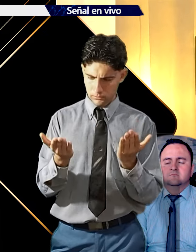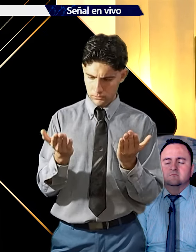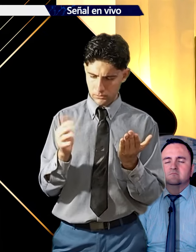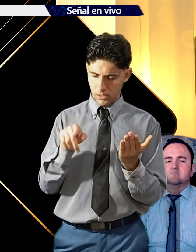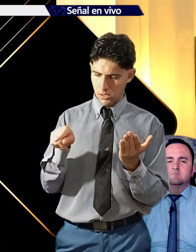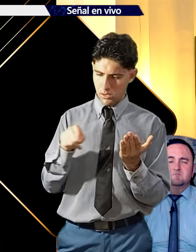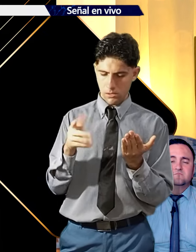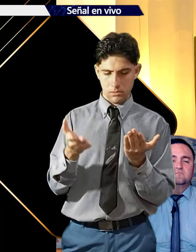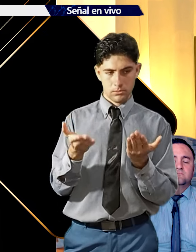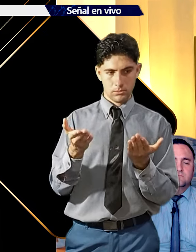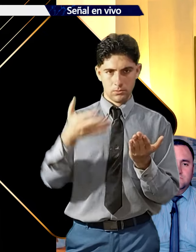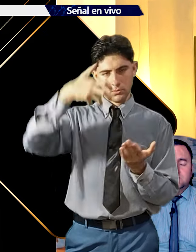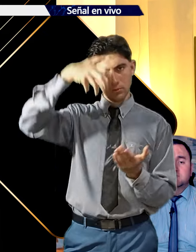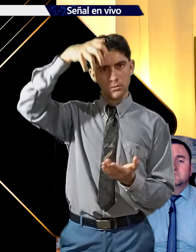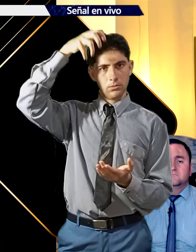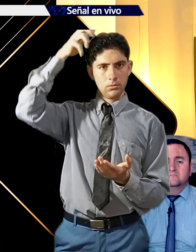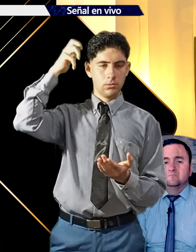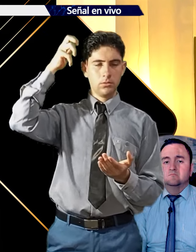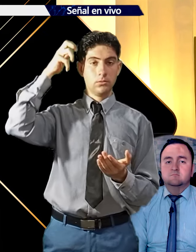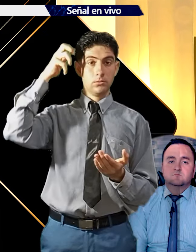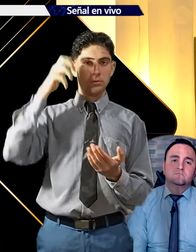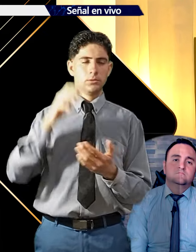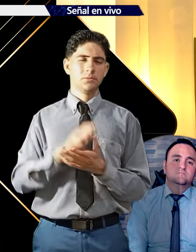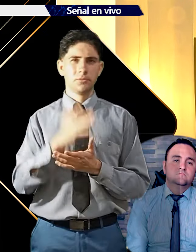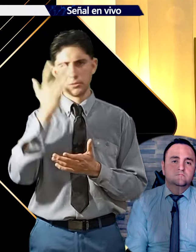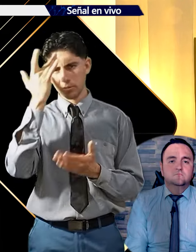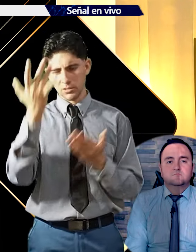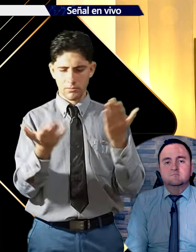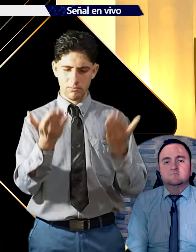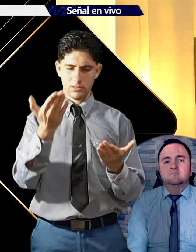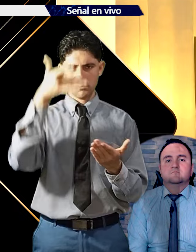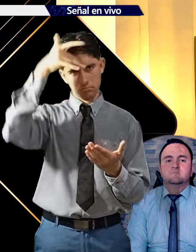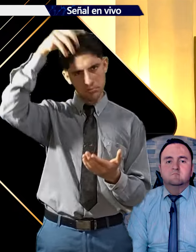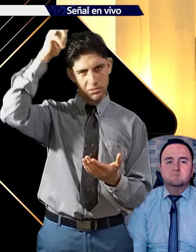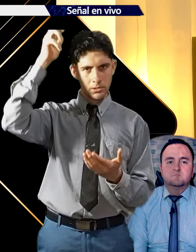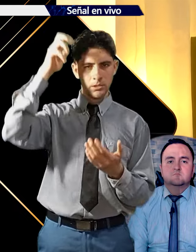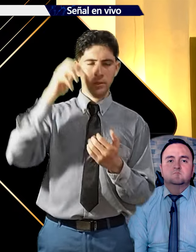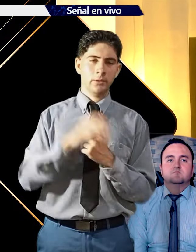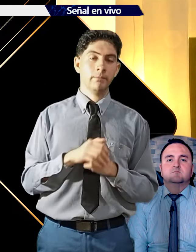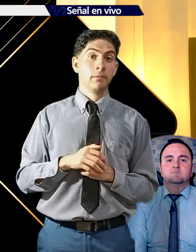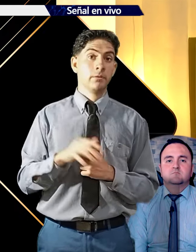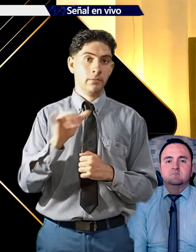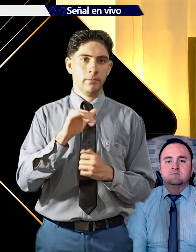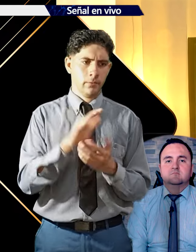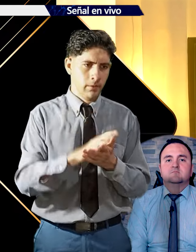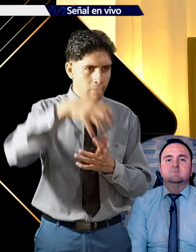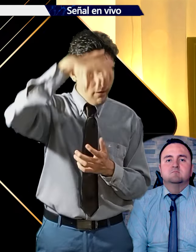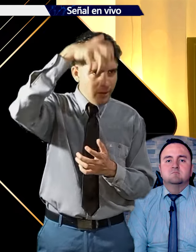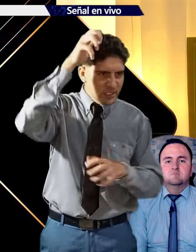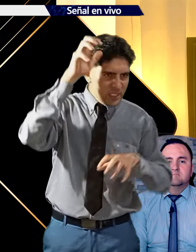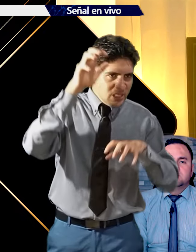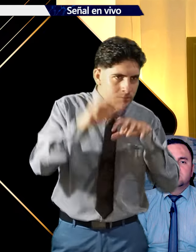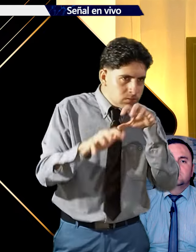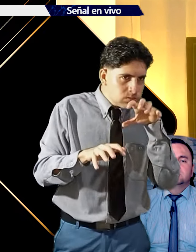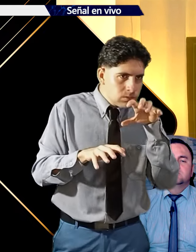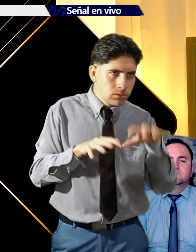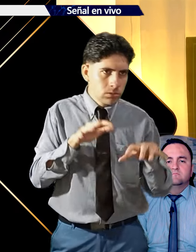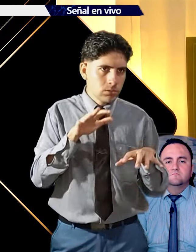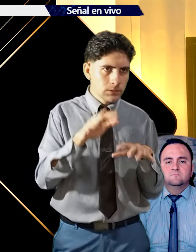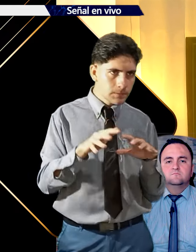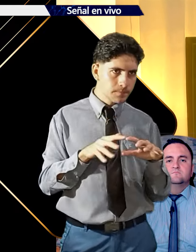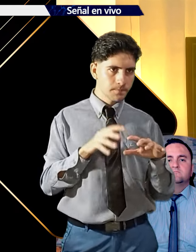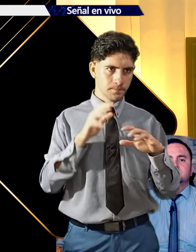Israel lo está comparando Dios como ese león. Los leones, y hay una palabra de pronto que escribí aquí, los leones